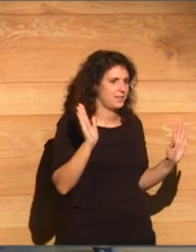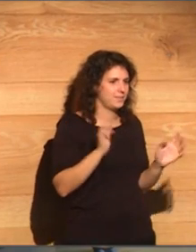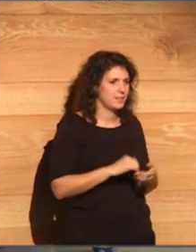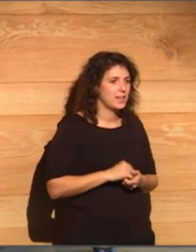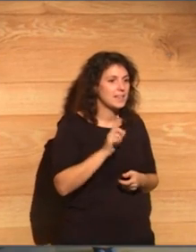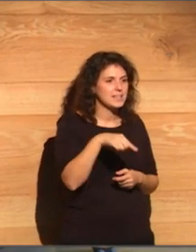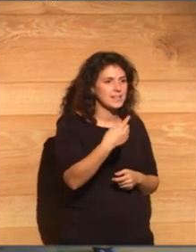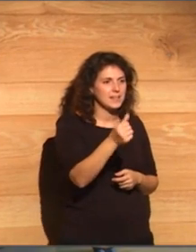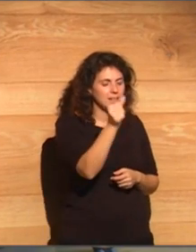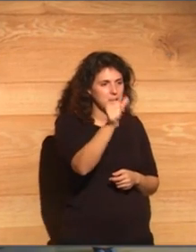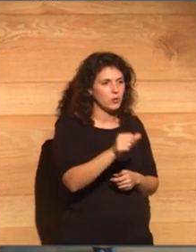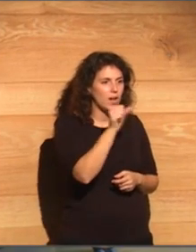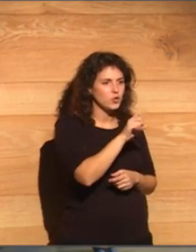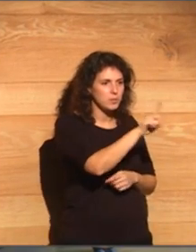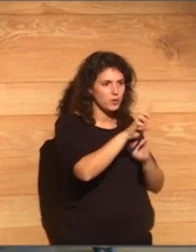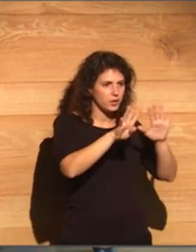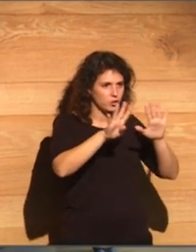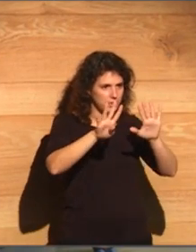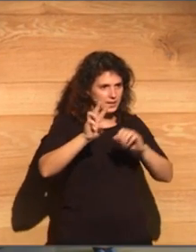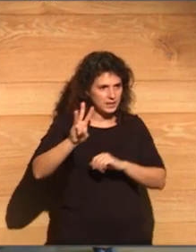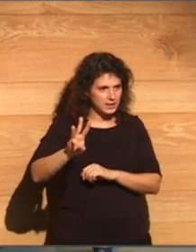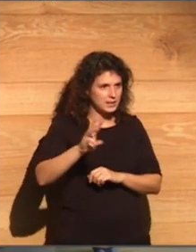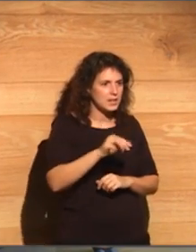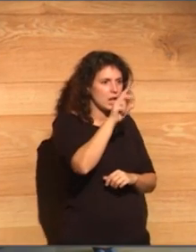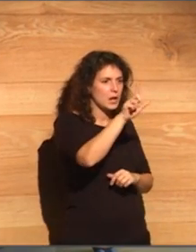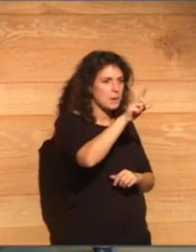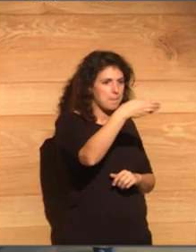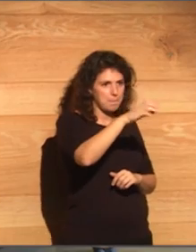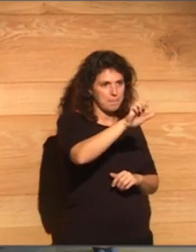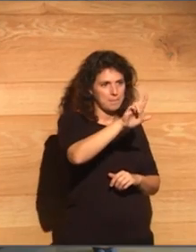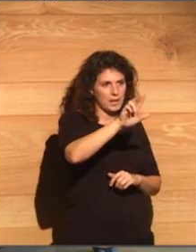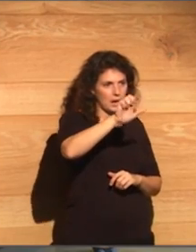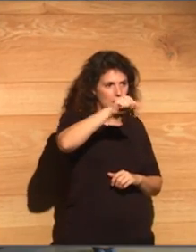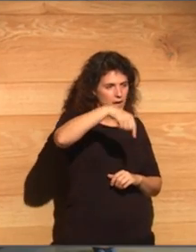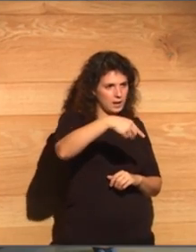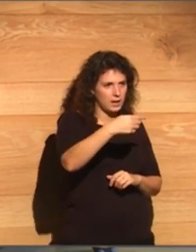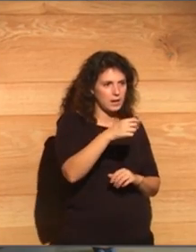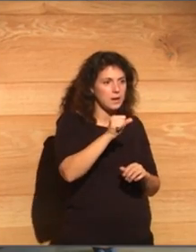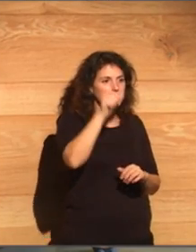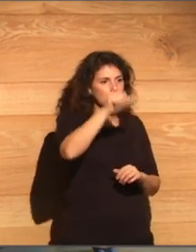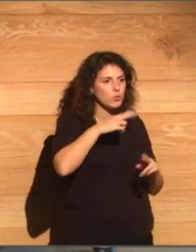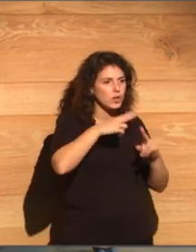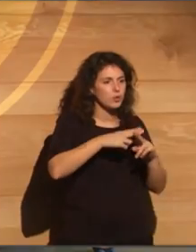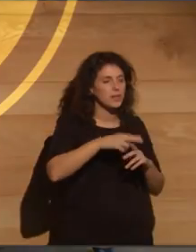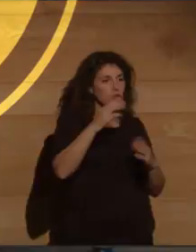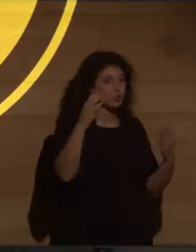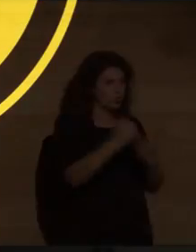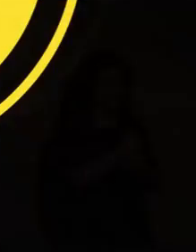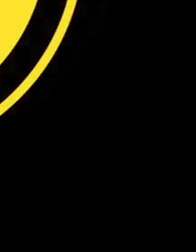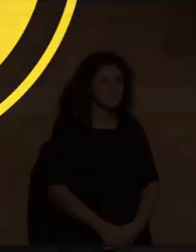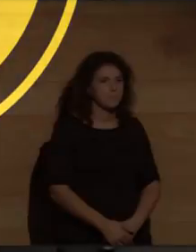ya estamos en 1993, de Luis García Berlanga. La película se llama Todos a la cárcel.